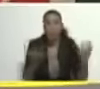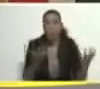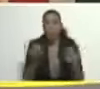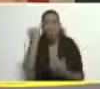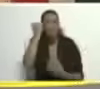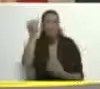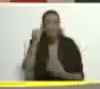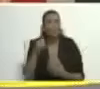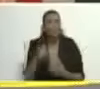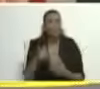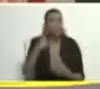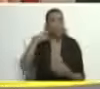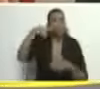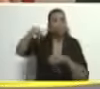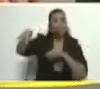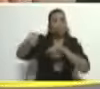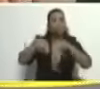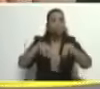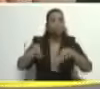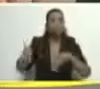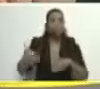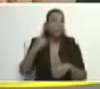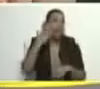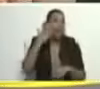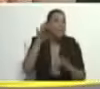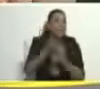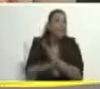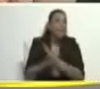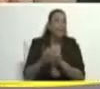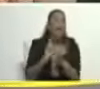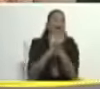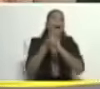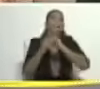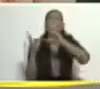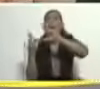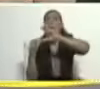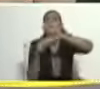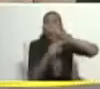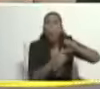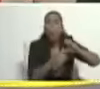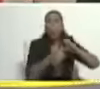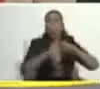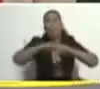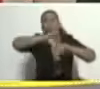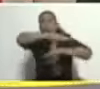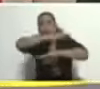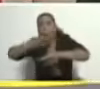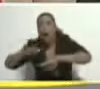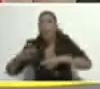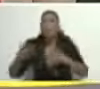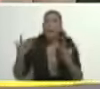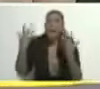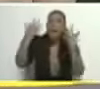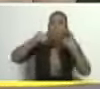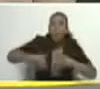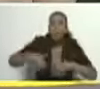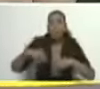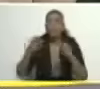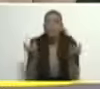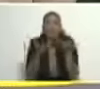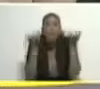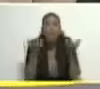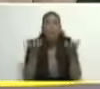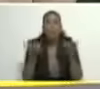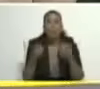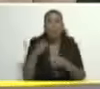Y ellos dicen que esto lo hacen por el cambio climático y los gastos que esto supone. Ellos lo que quieren es que